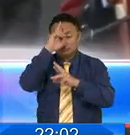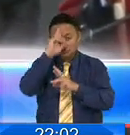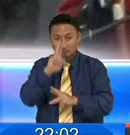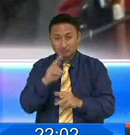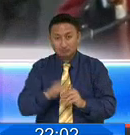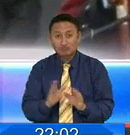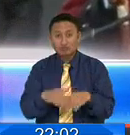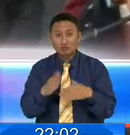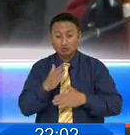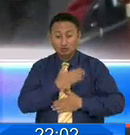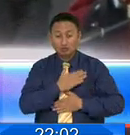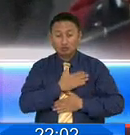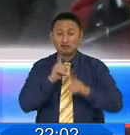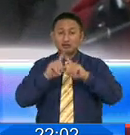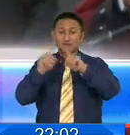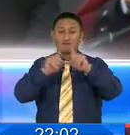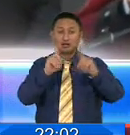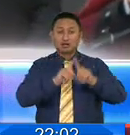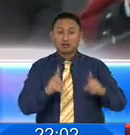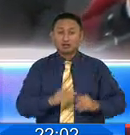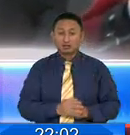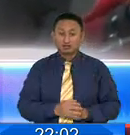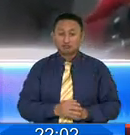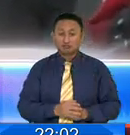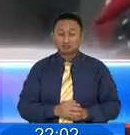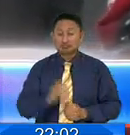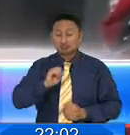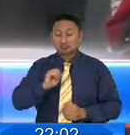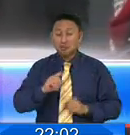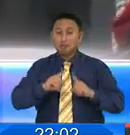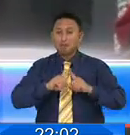reconociéndonos diferentes, pero